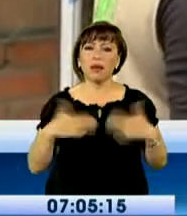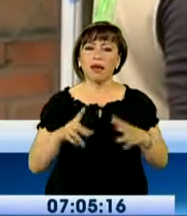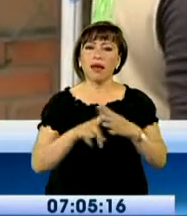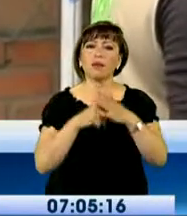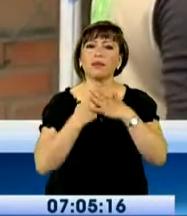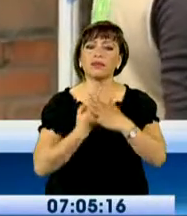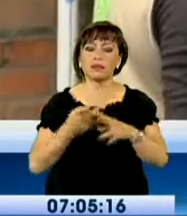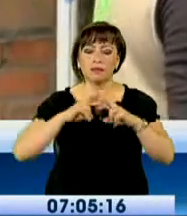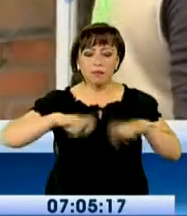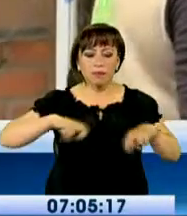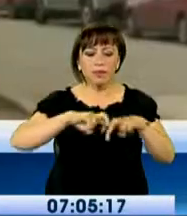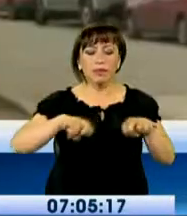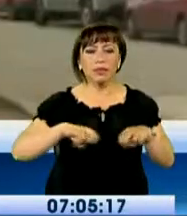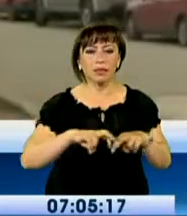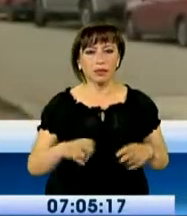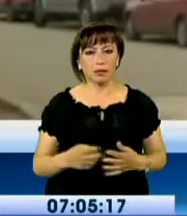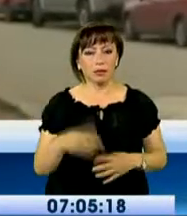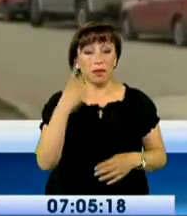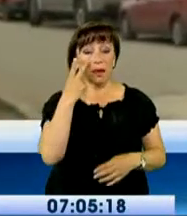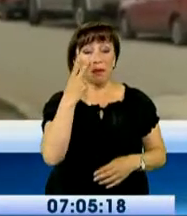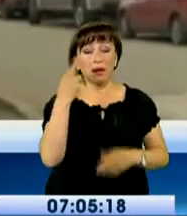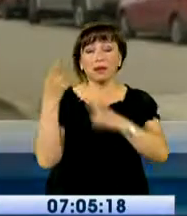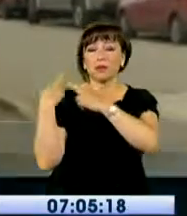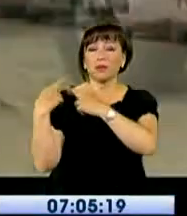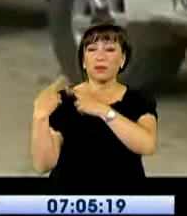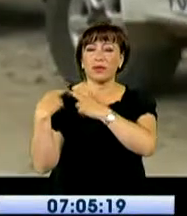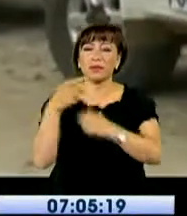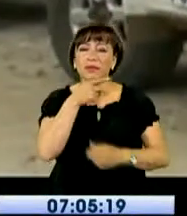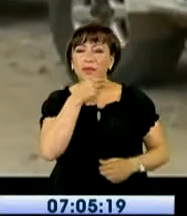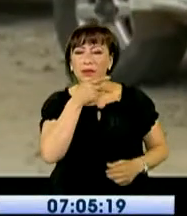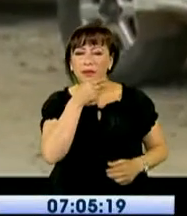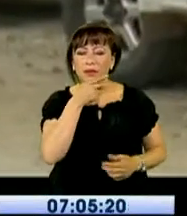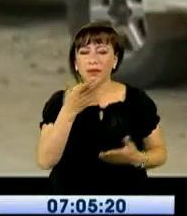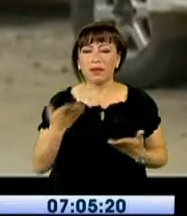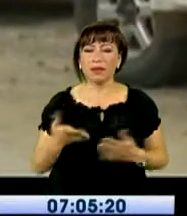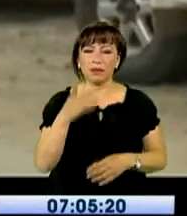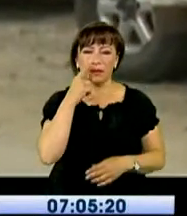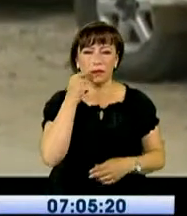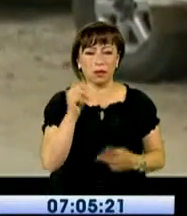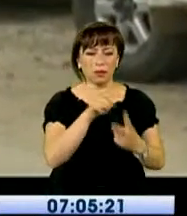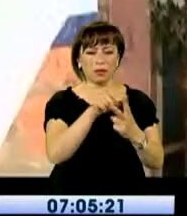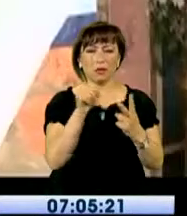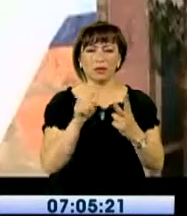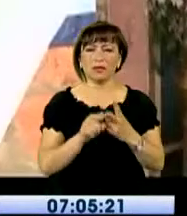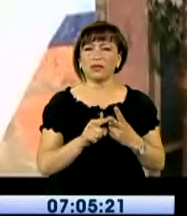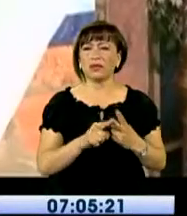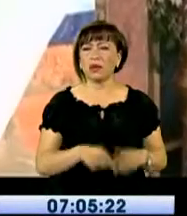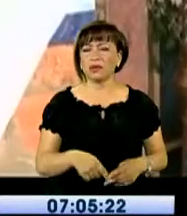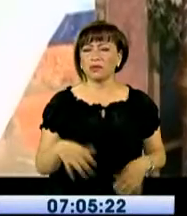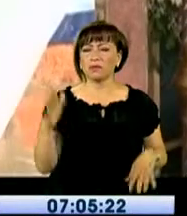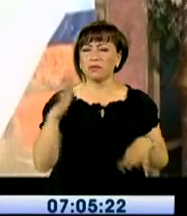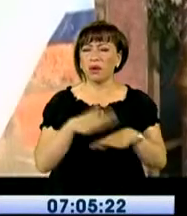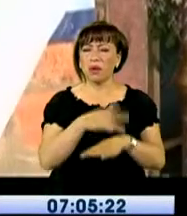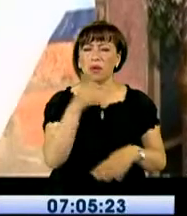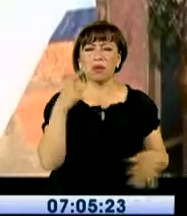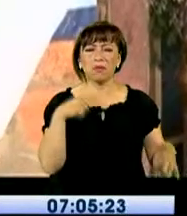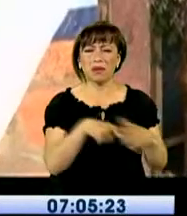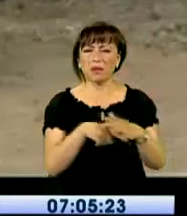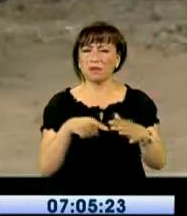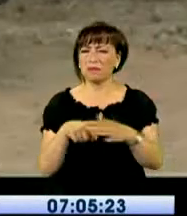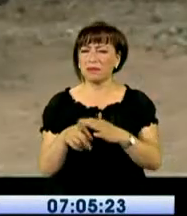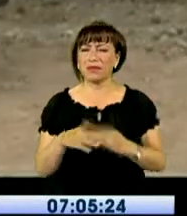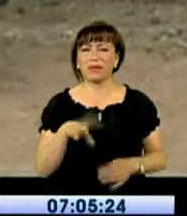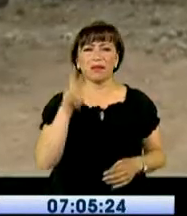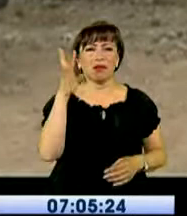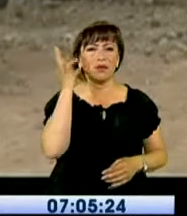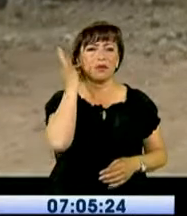respectivas indagaciones para dar con el paradero de los responsables de este lamentable hecho de sangre que ha conmocionado a los habitantes